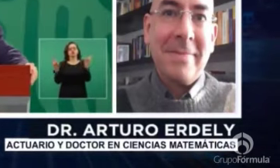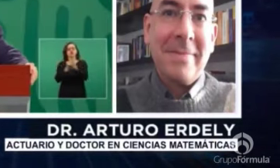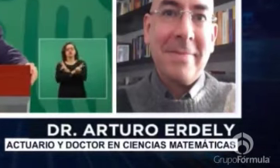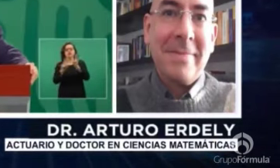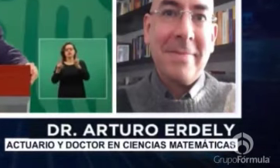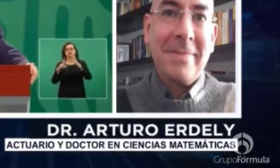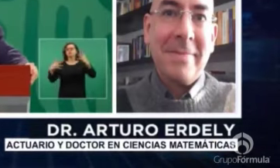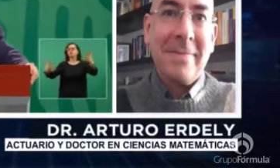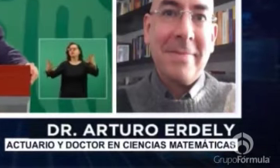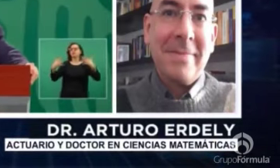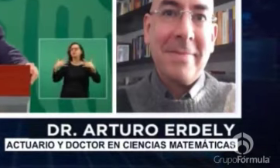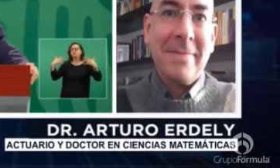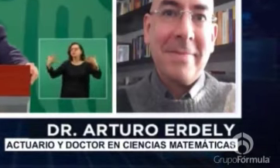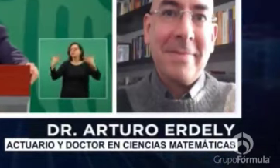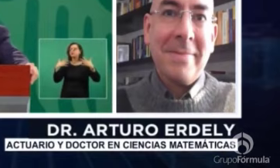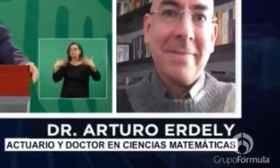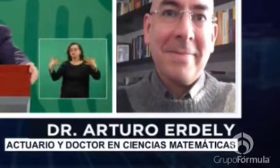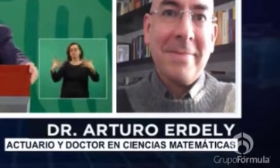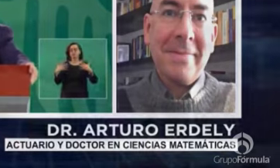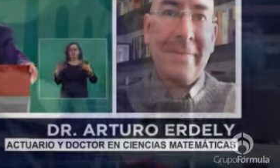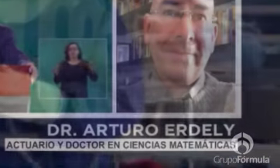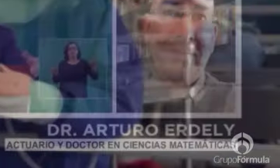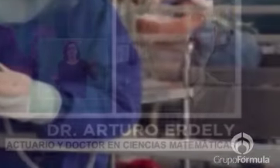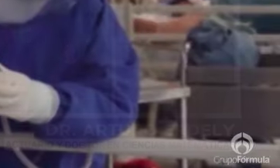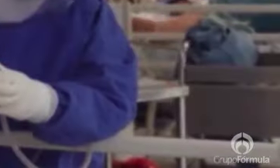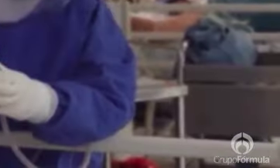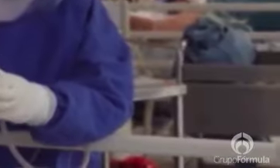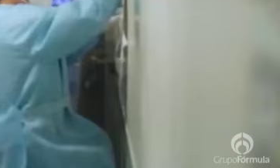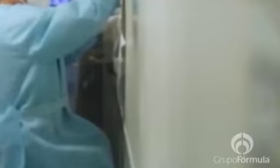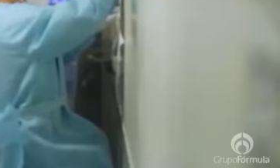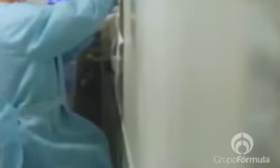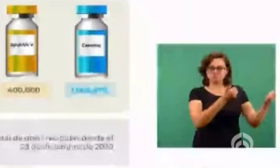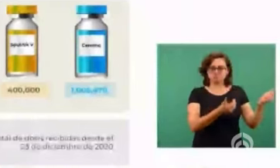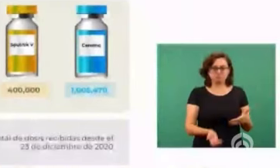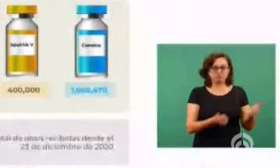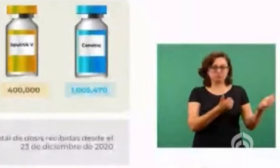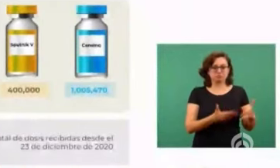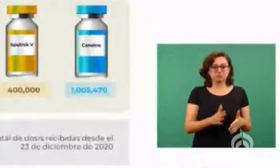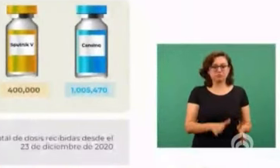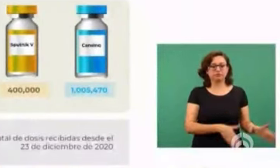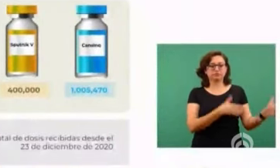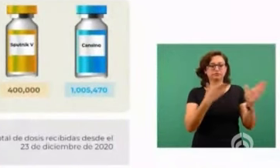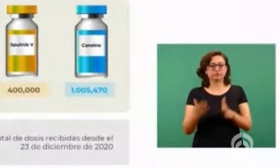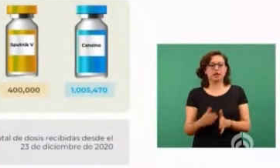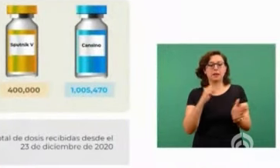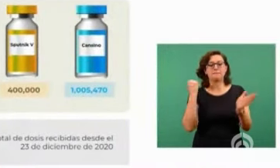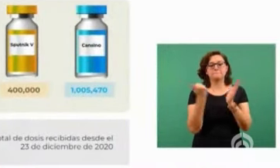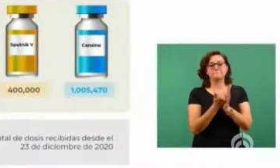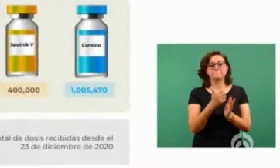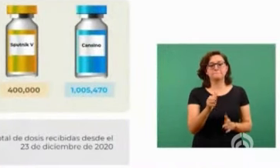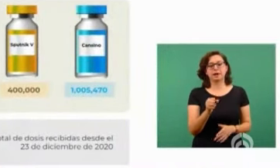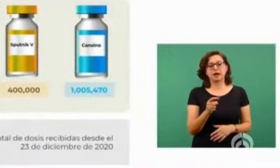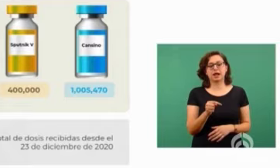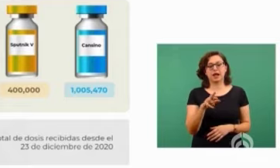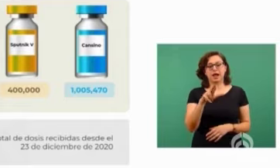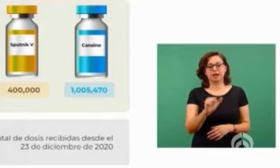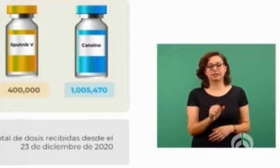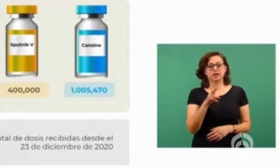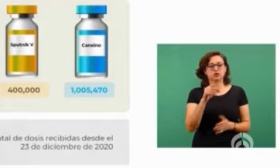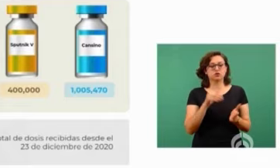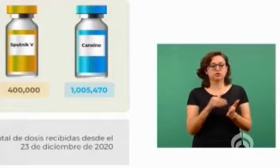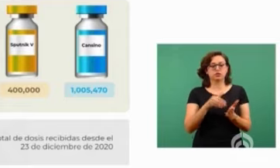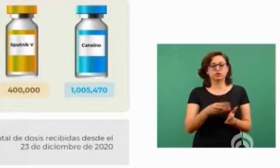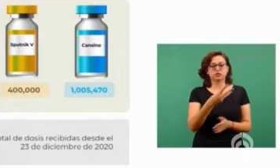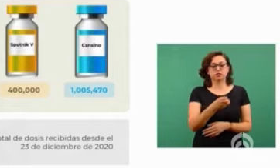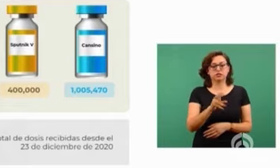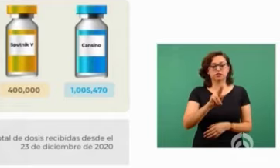sumar los que vayan siendo? Y ojalá cada vez sean menos, y ojalá. Vámonos al cristalazo con Rafael Cardona, ya está listo. Rafa, te saludo